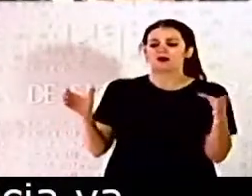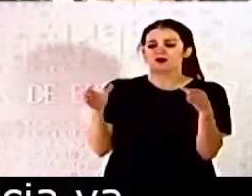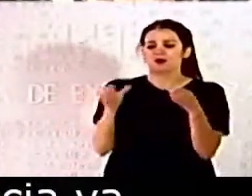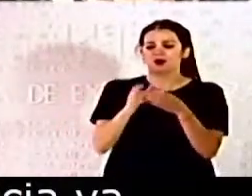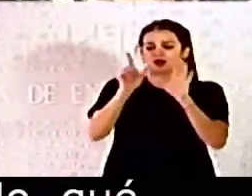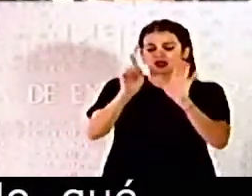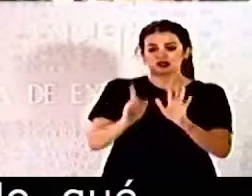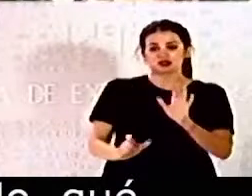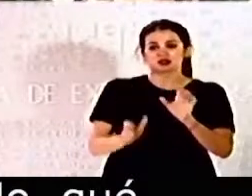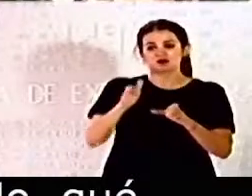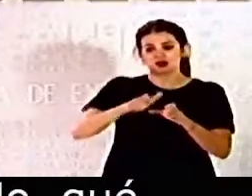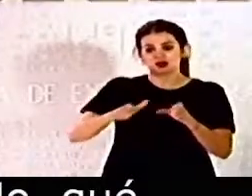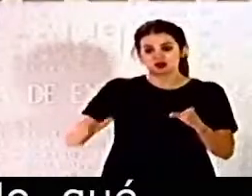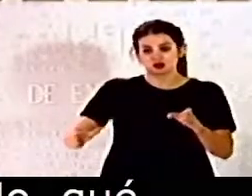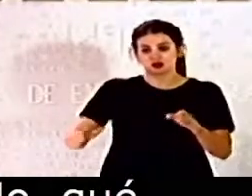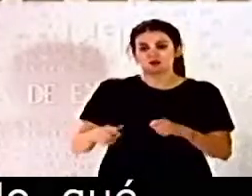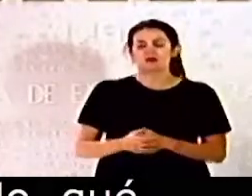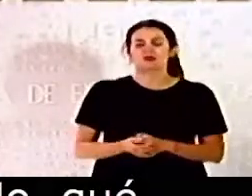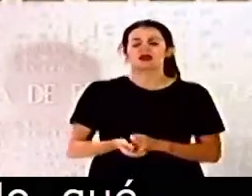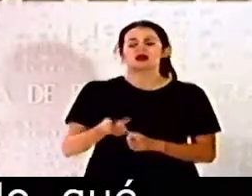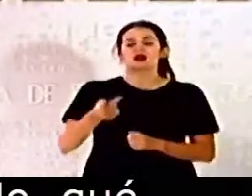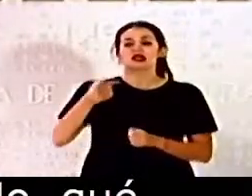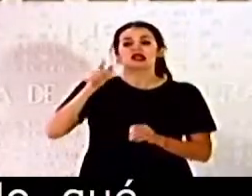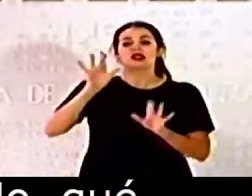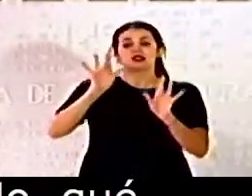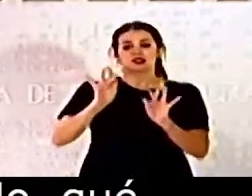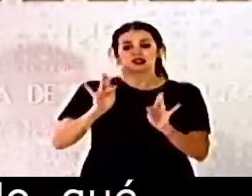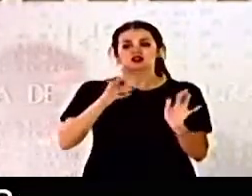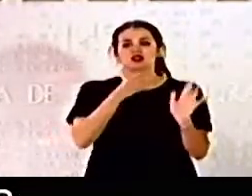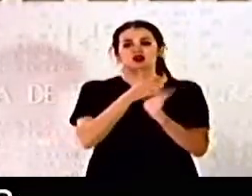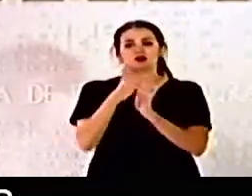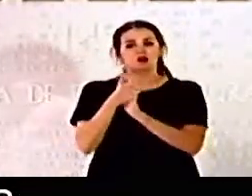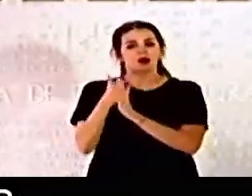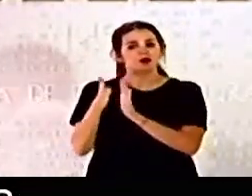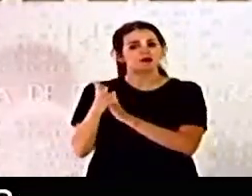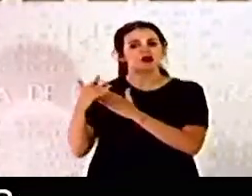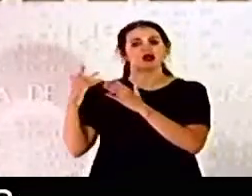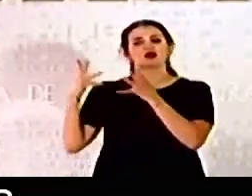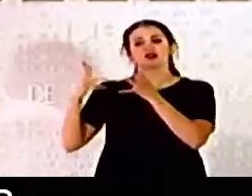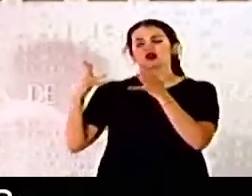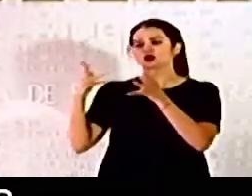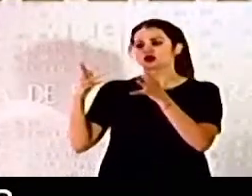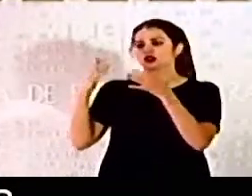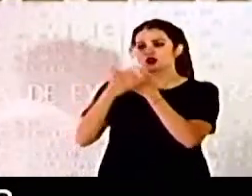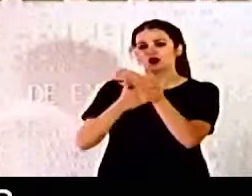vamos a explicar. Se lo vamos a explicar en los informes epidemiológicos y en el acuerdo de Consejo de Gobierno.